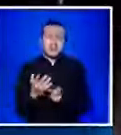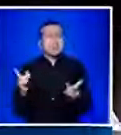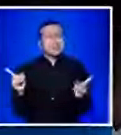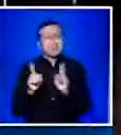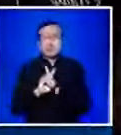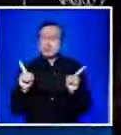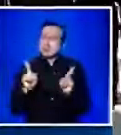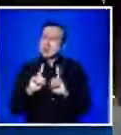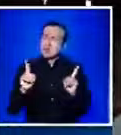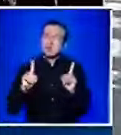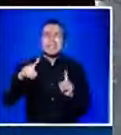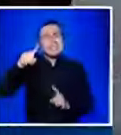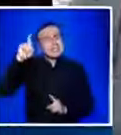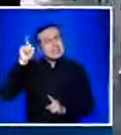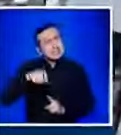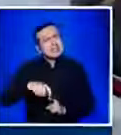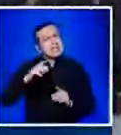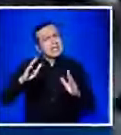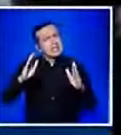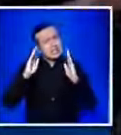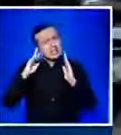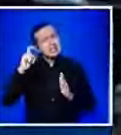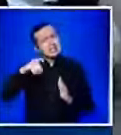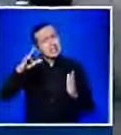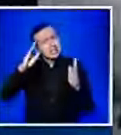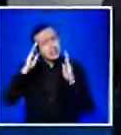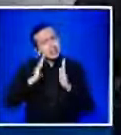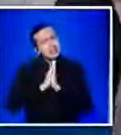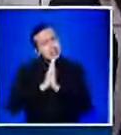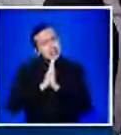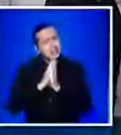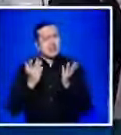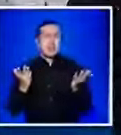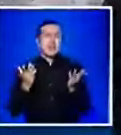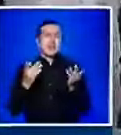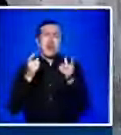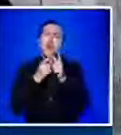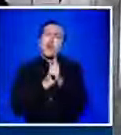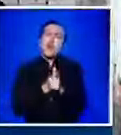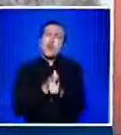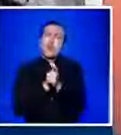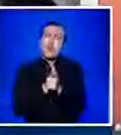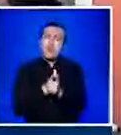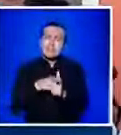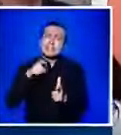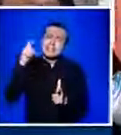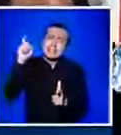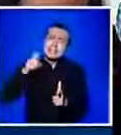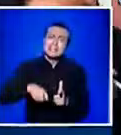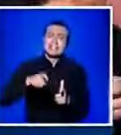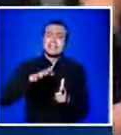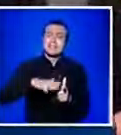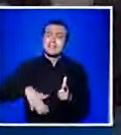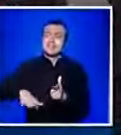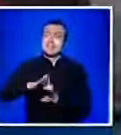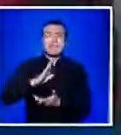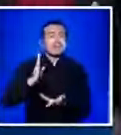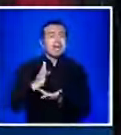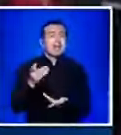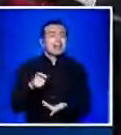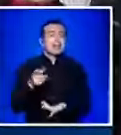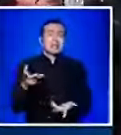justo, necesitamos que nos atiendan. Por favor, pedimos con urgencia las necesidades de aquí, de nuestros